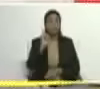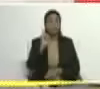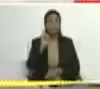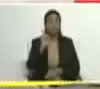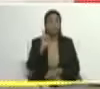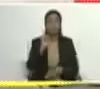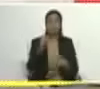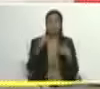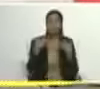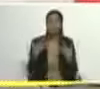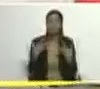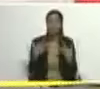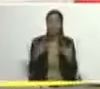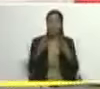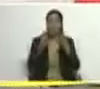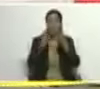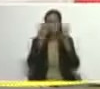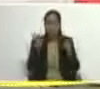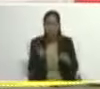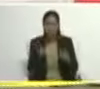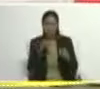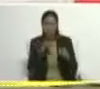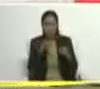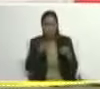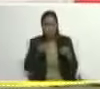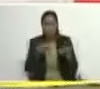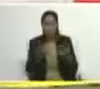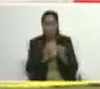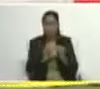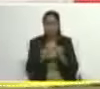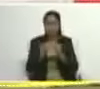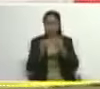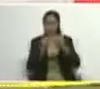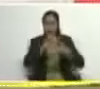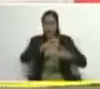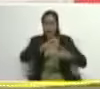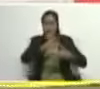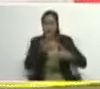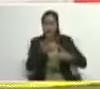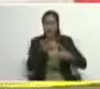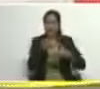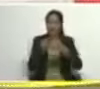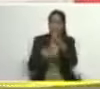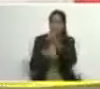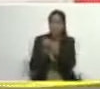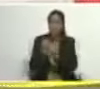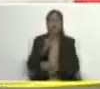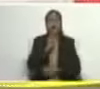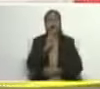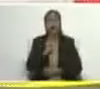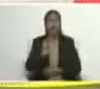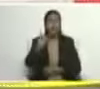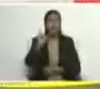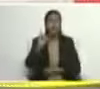construir un modelo, hermanos y hermanas, desde el ALBA para acompañar a Haití, para apoyar a Haití